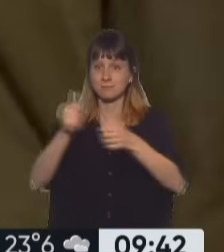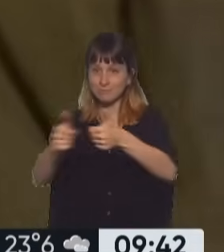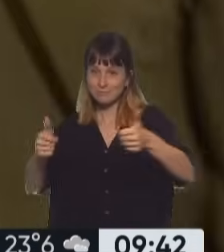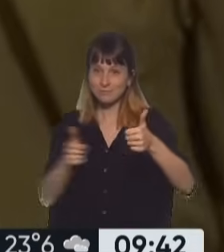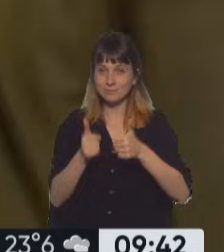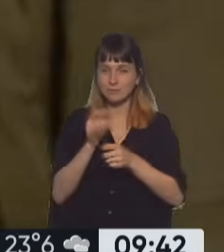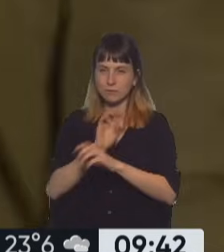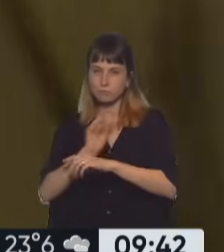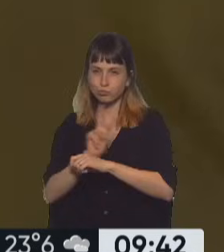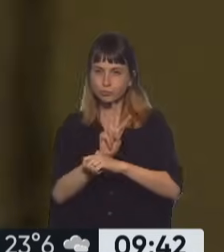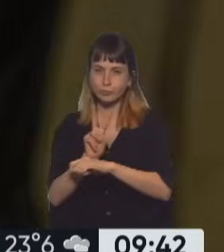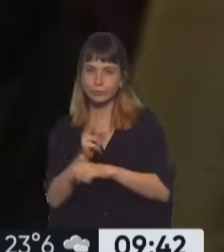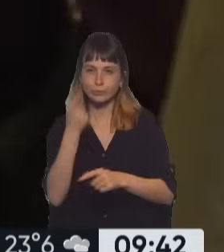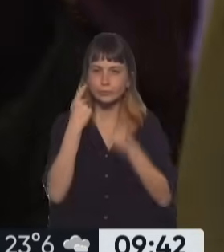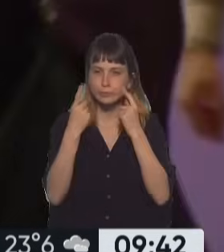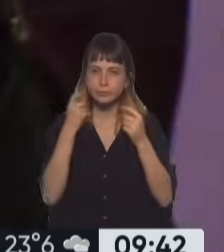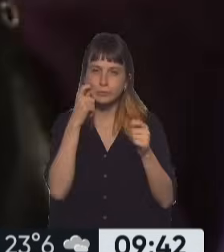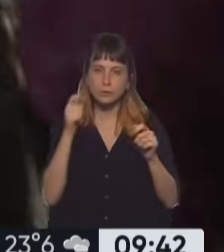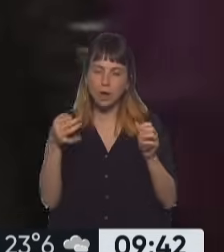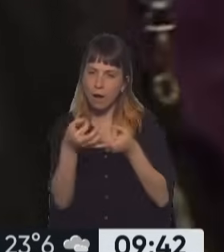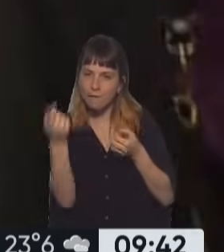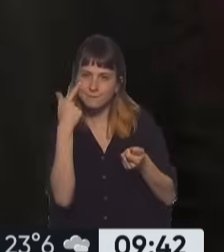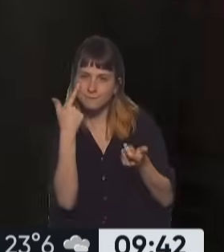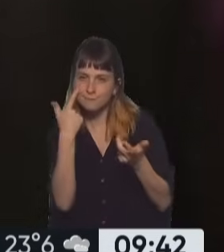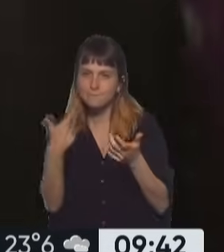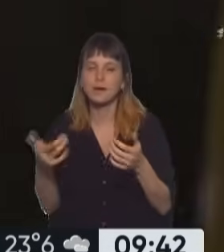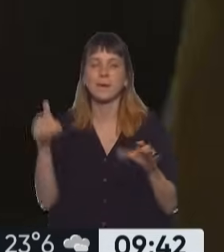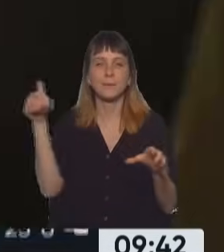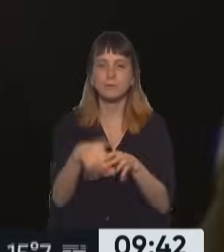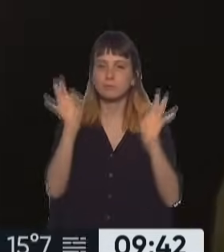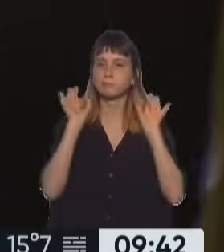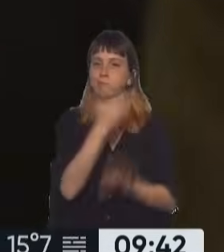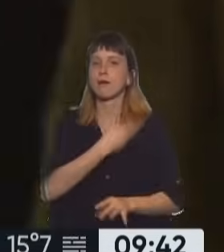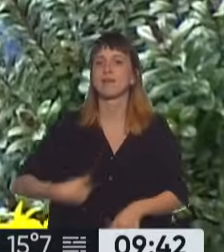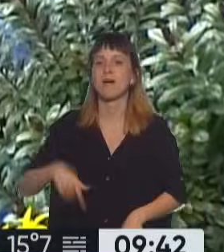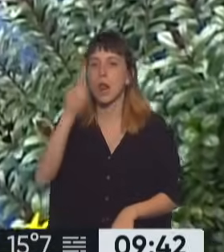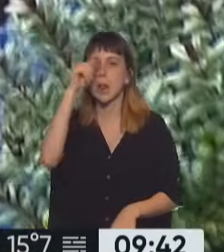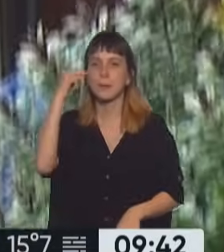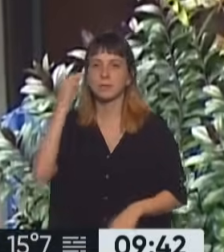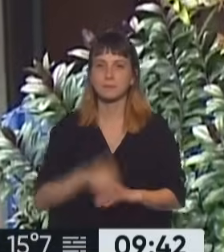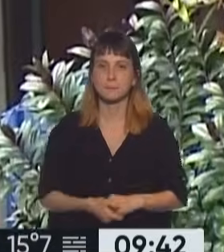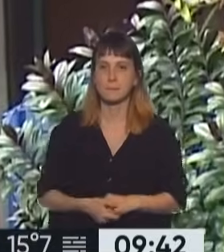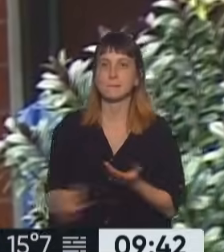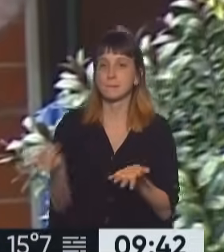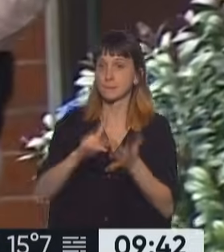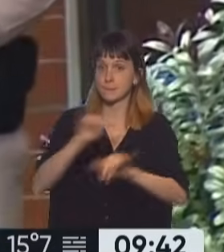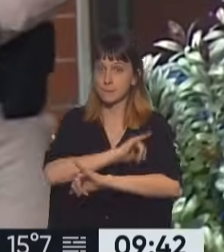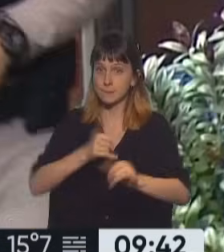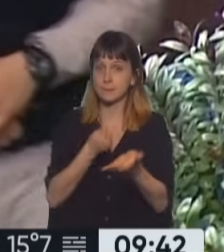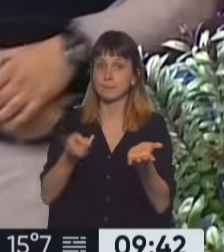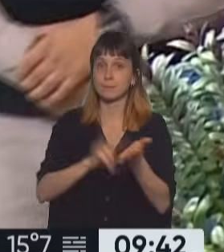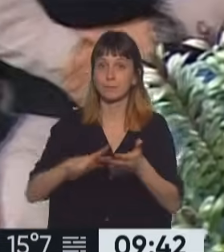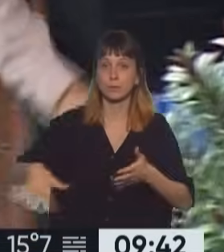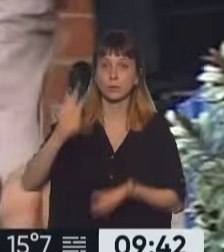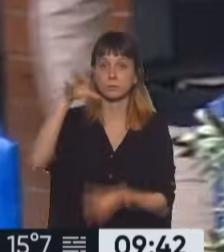están corroborando justamente este momento de la votación del presidente Alberto Fernández. Reiteramos, en Puerto Madero, allí se